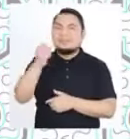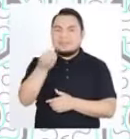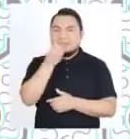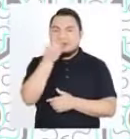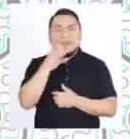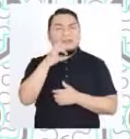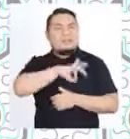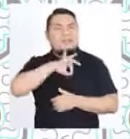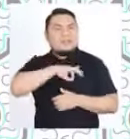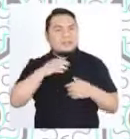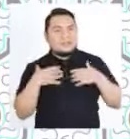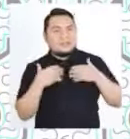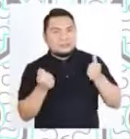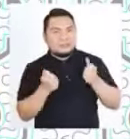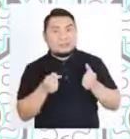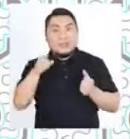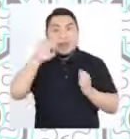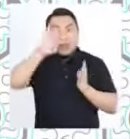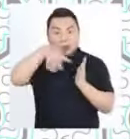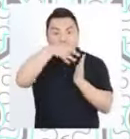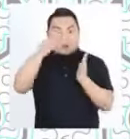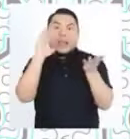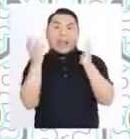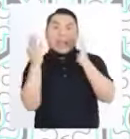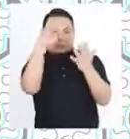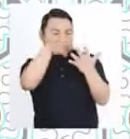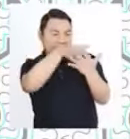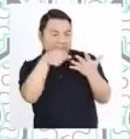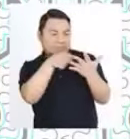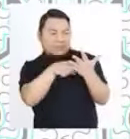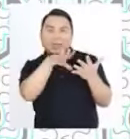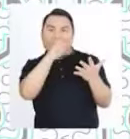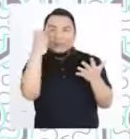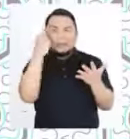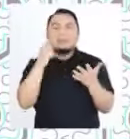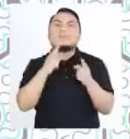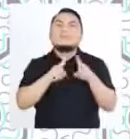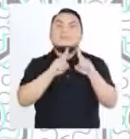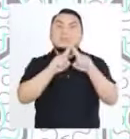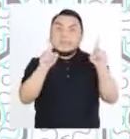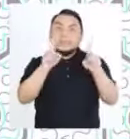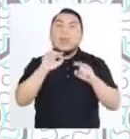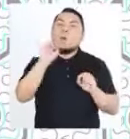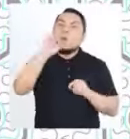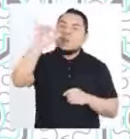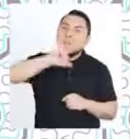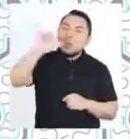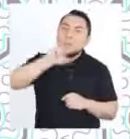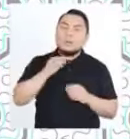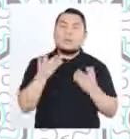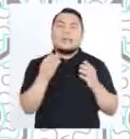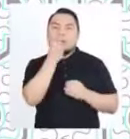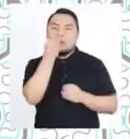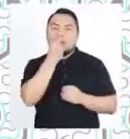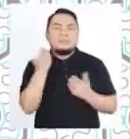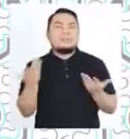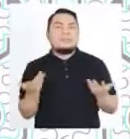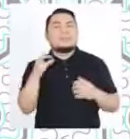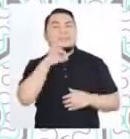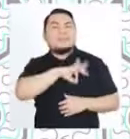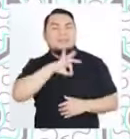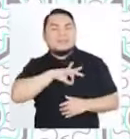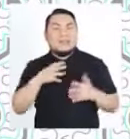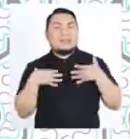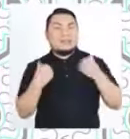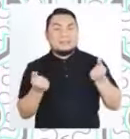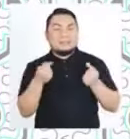los beneficios para la salud. Este cuadro comparativo les permitió identificar las semejanzas y diferencias entre los valores